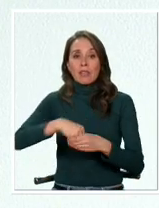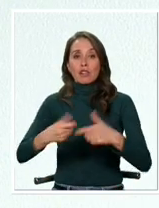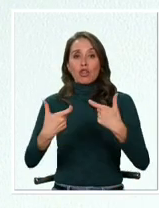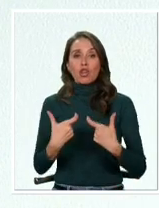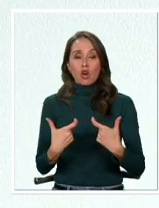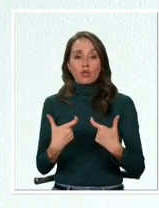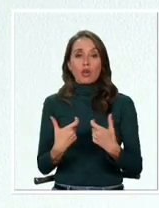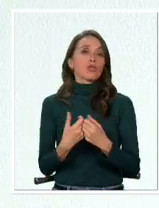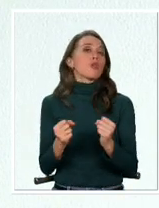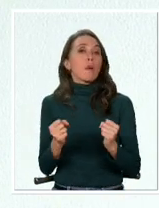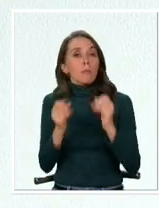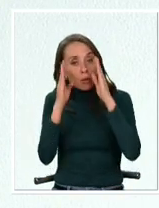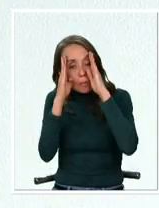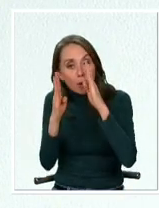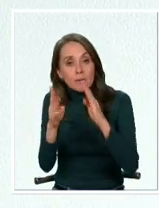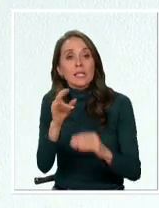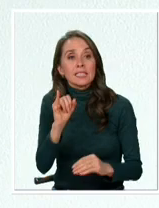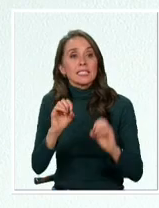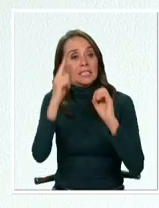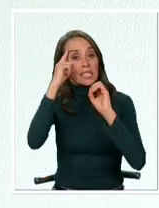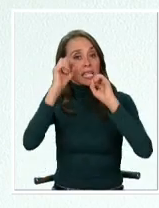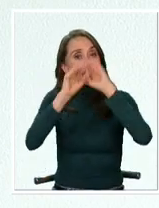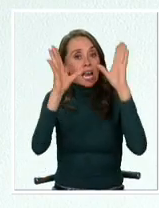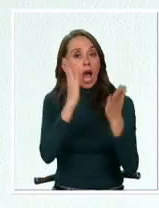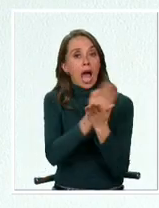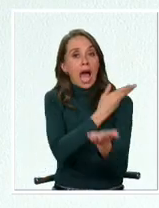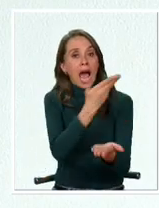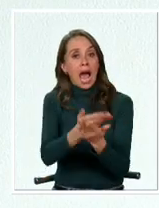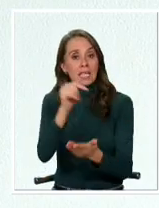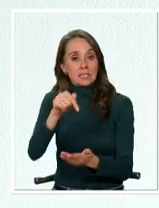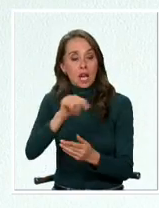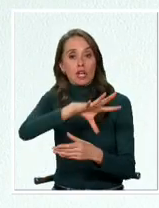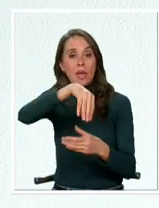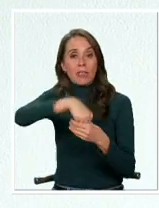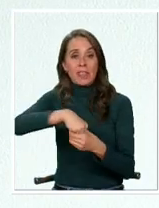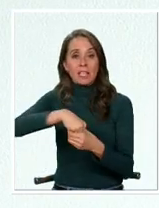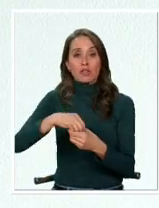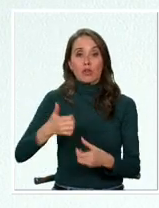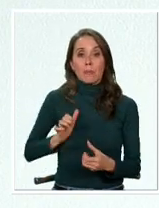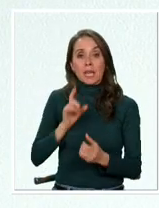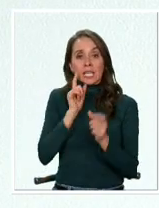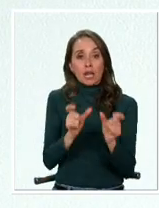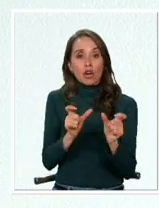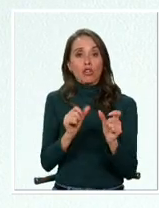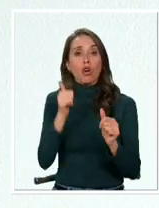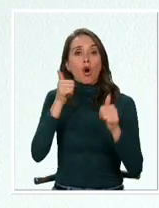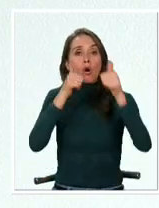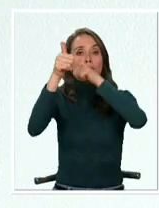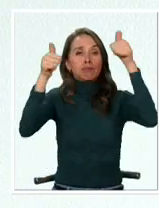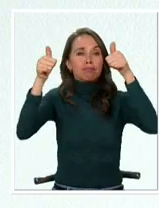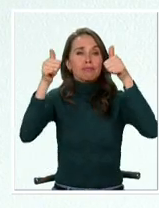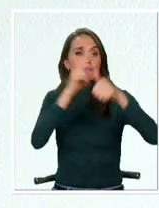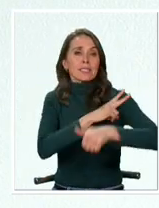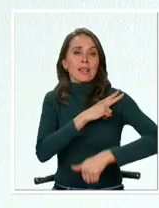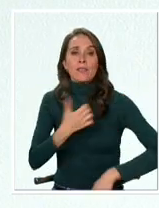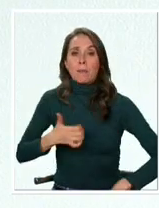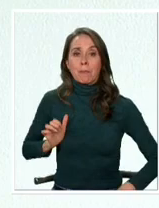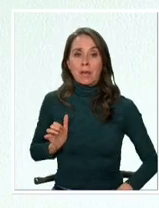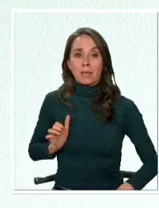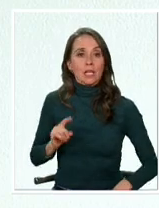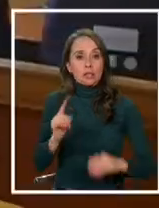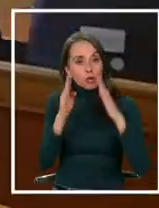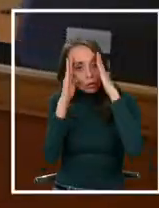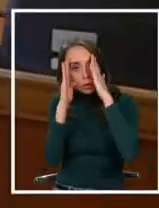podemos abordar Pero lo que sí tengo Claro que hasta el día de hoy ni los organismos de control interno ni los altos mandos de la pdi han